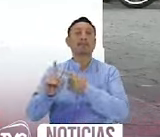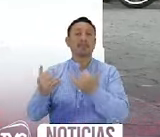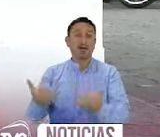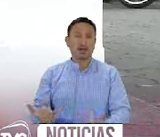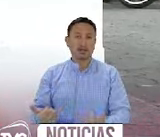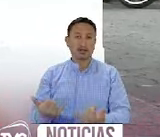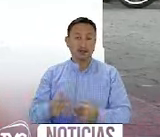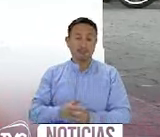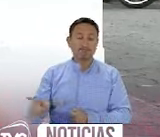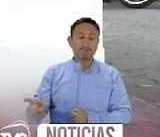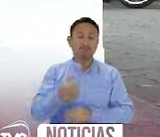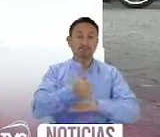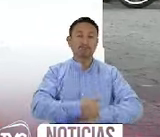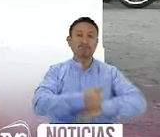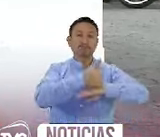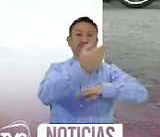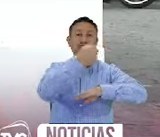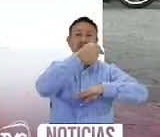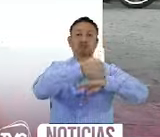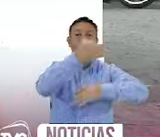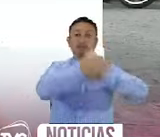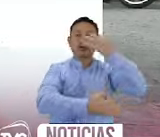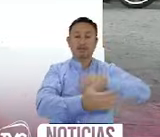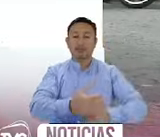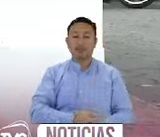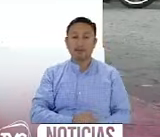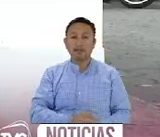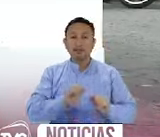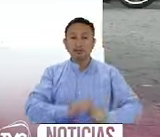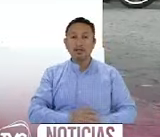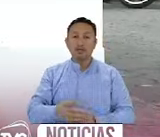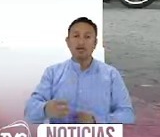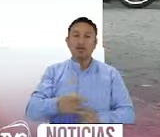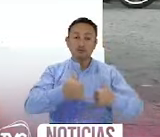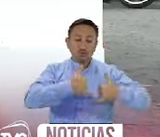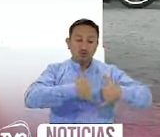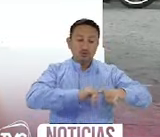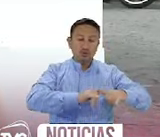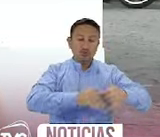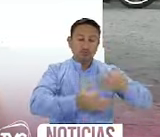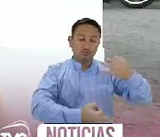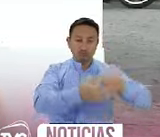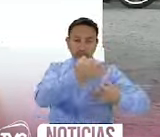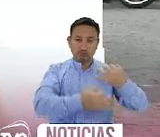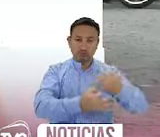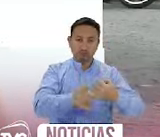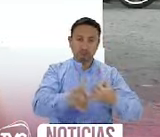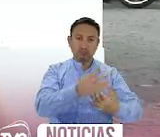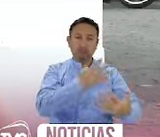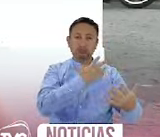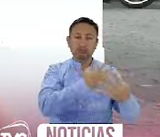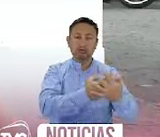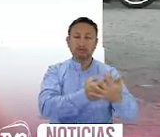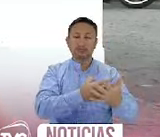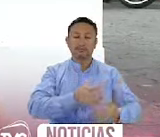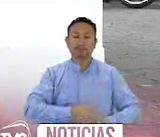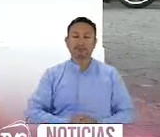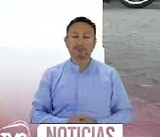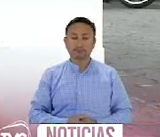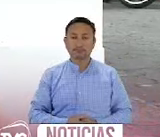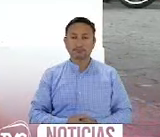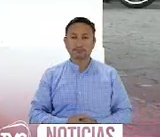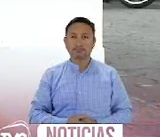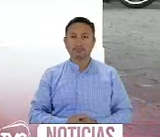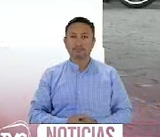órdenes de Corte Nacional de Justicia para que sea en este caso pues ya juzgado por los respectivos tribunales